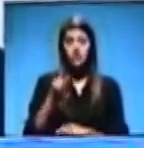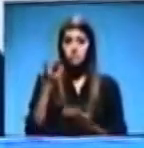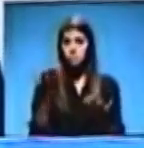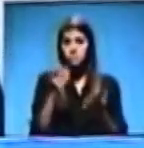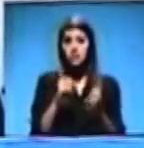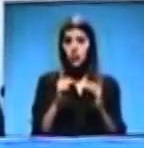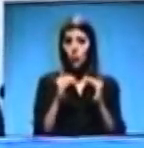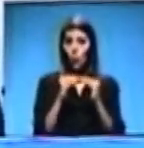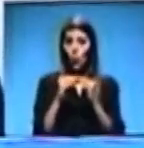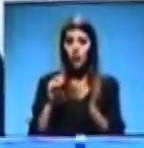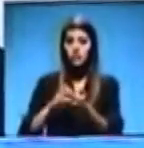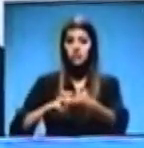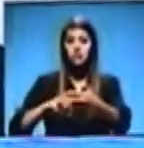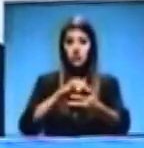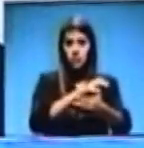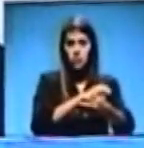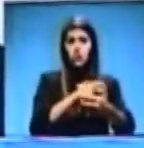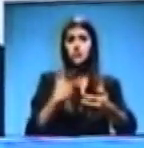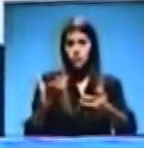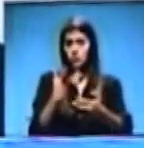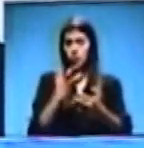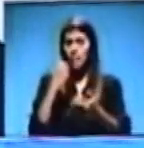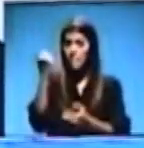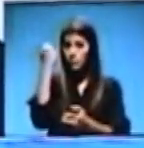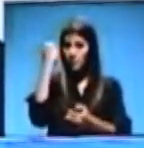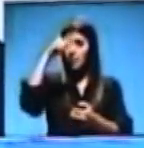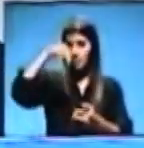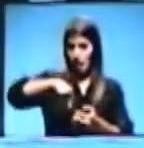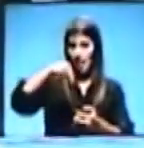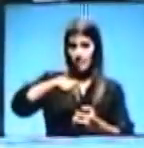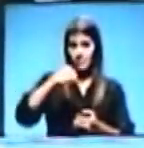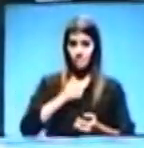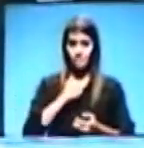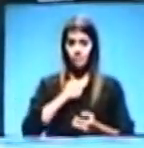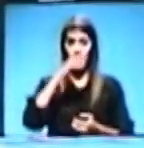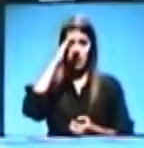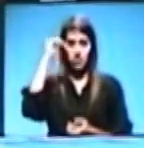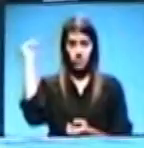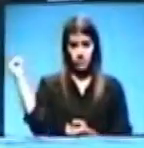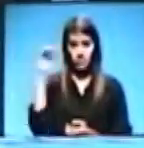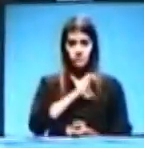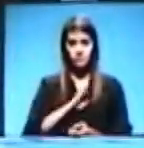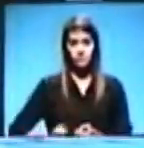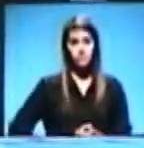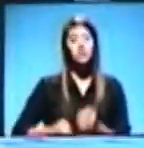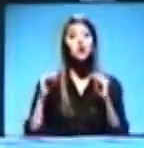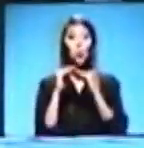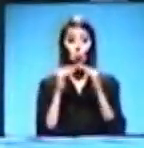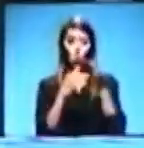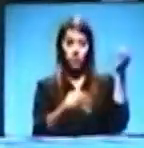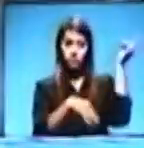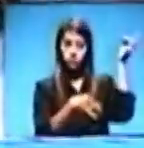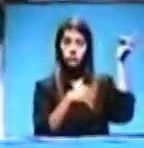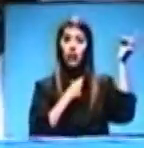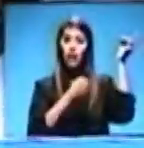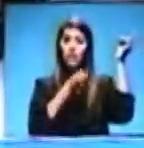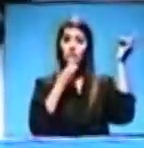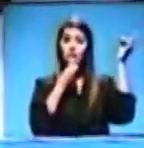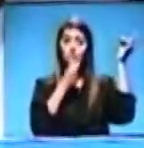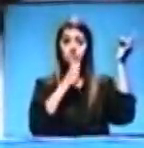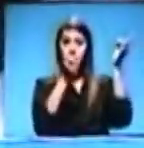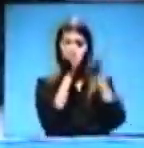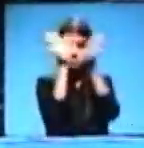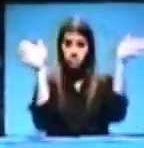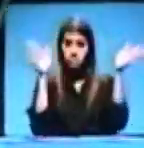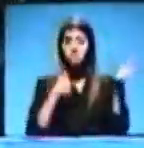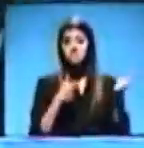que tenemos que valorar mucho más en nuestro propio país. El documento también presenta información sobre las especies de hongos